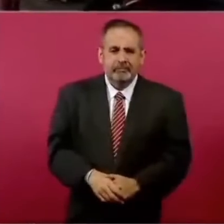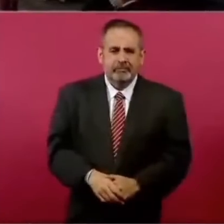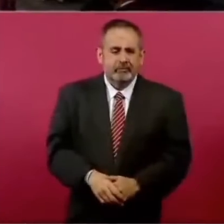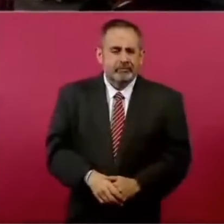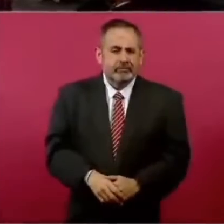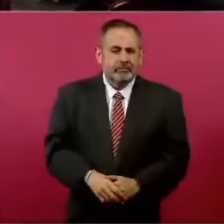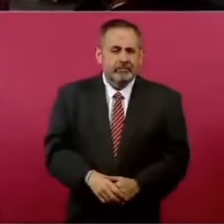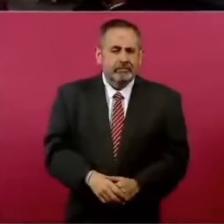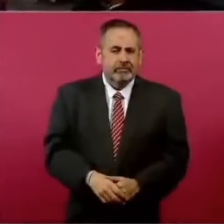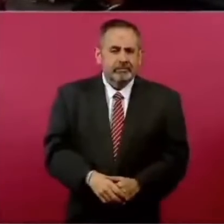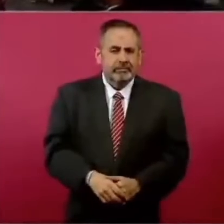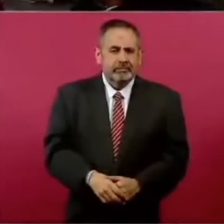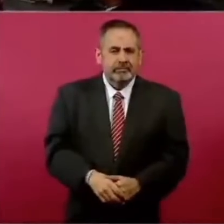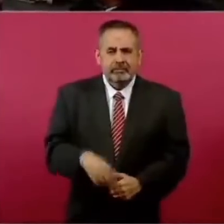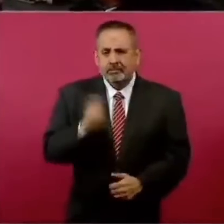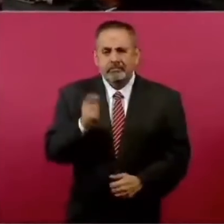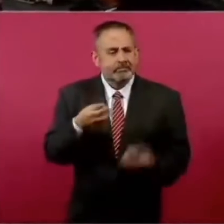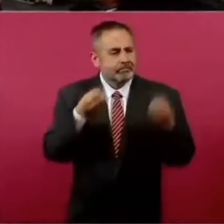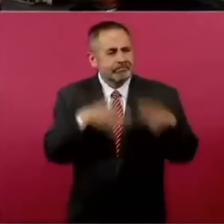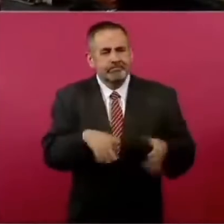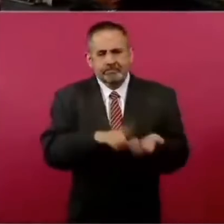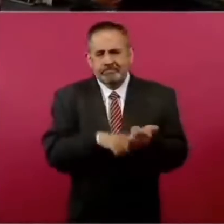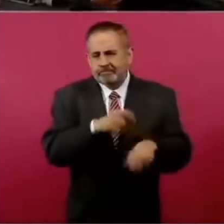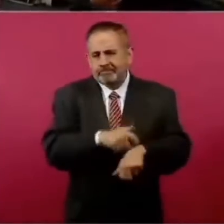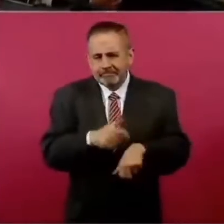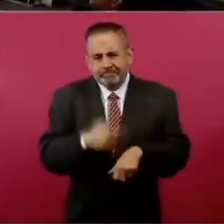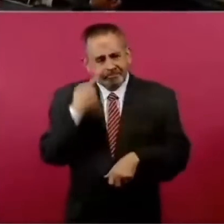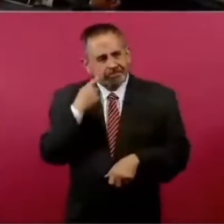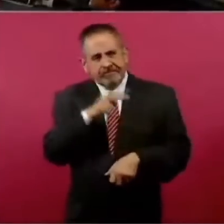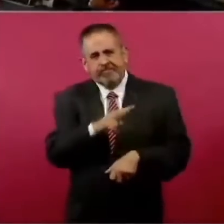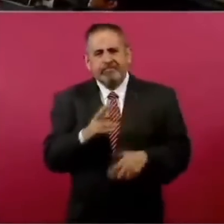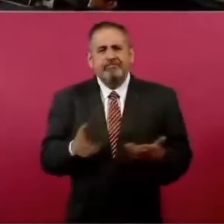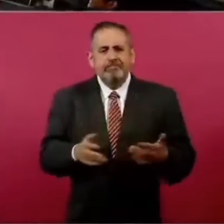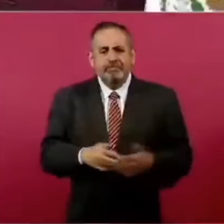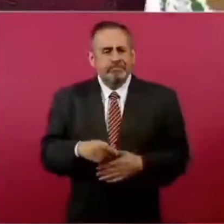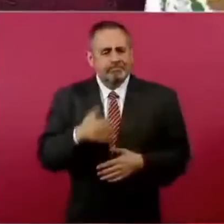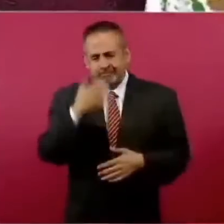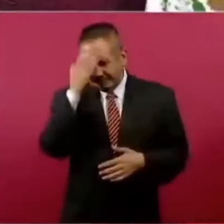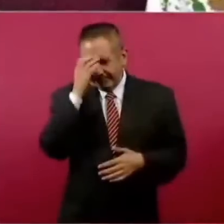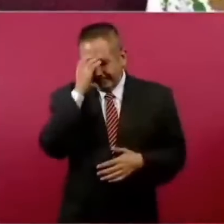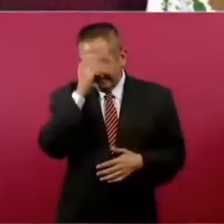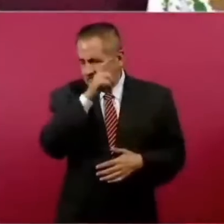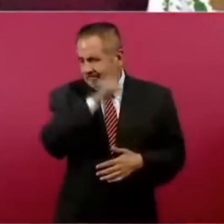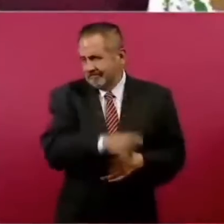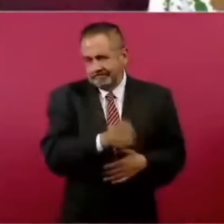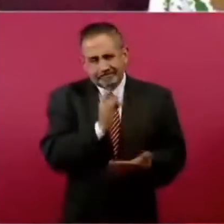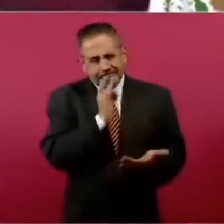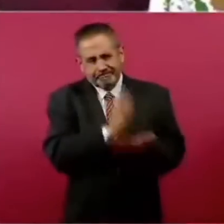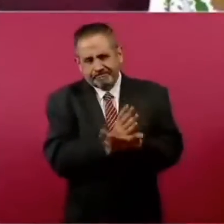También perder el tiempo, pero porque son muy predecibles.